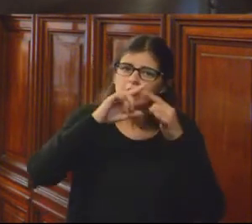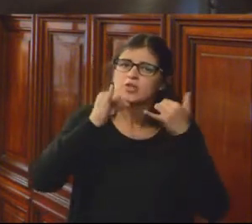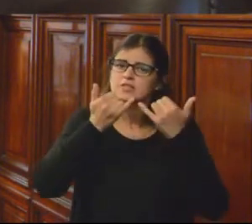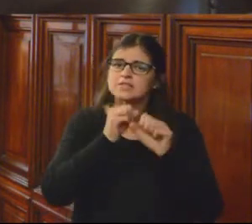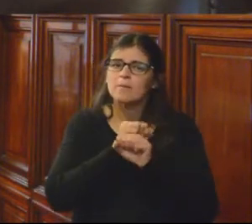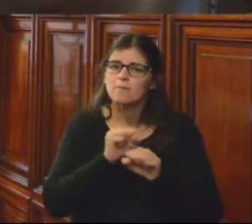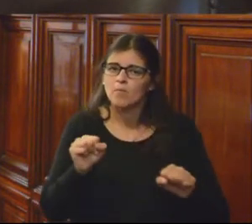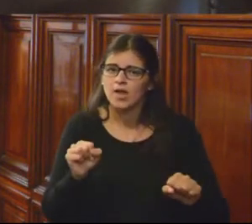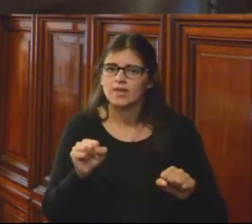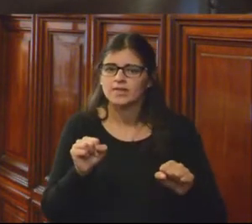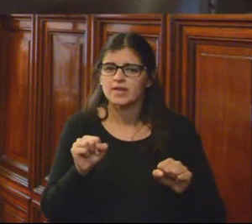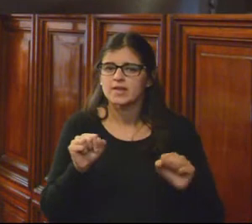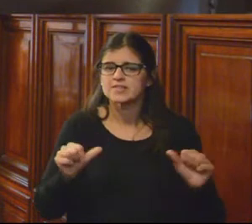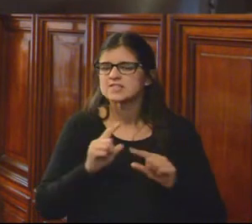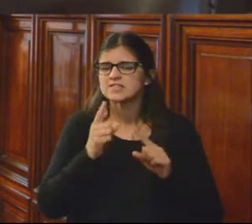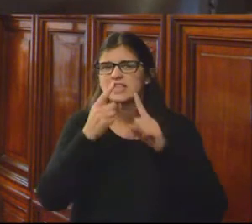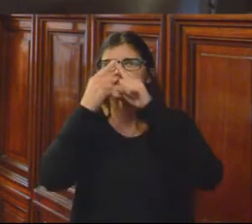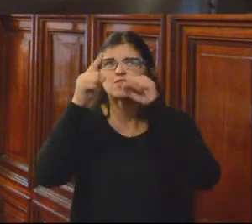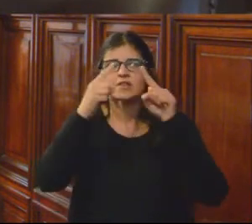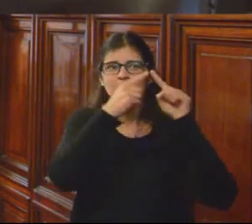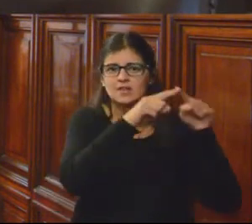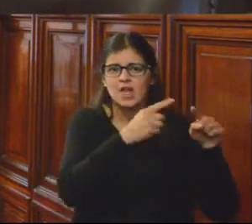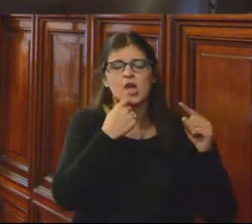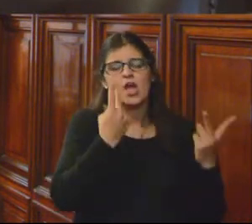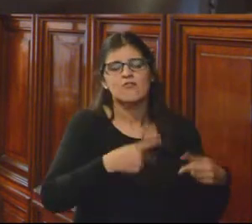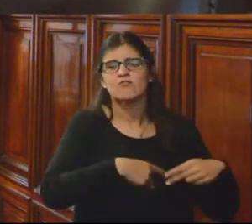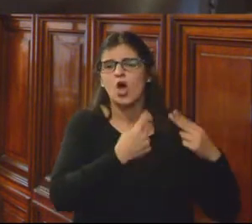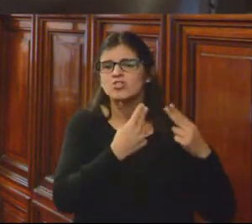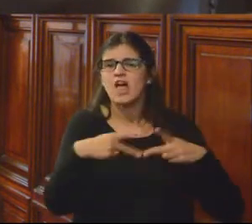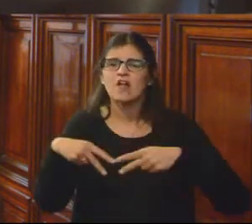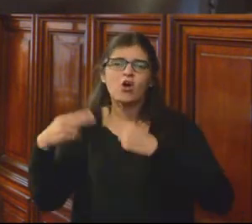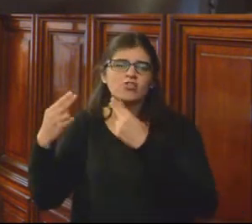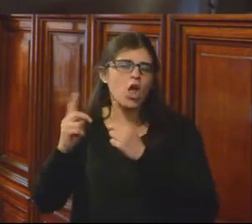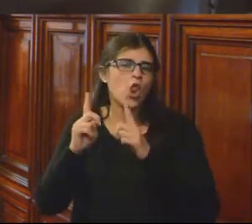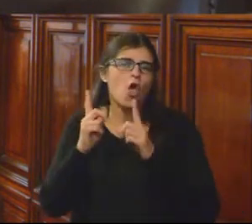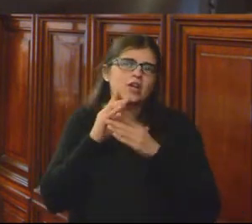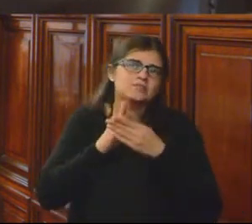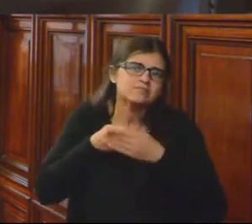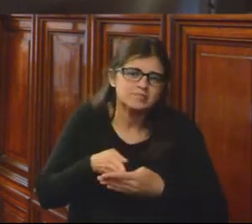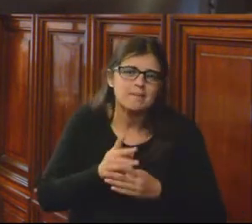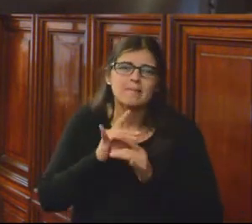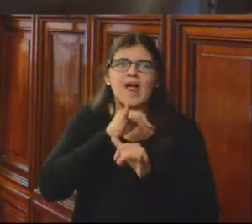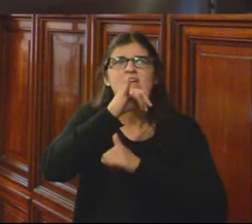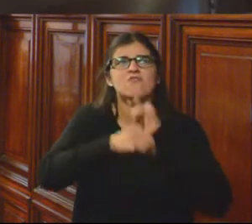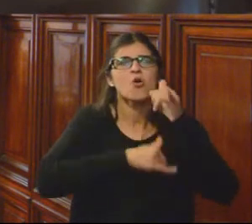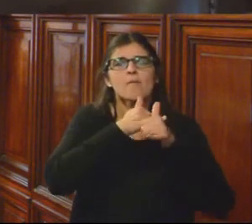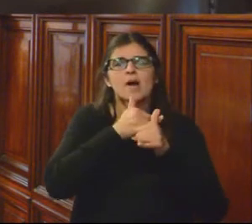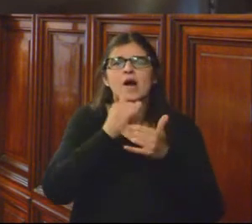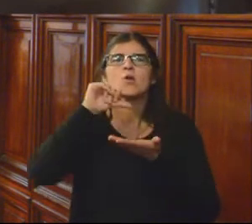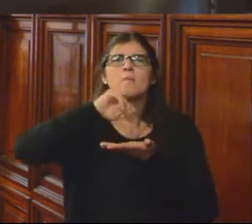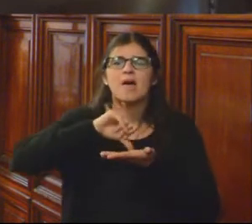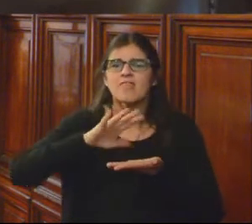ejercer sin distinción de fronteras. Esto es, las fronteras no son un impedimento para informar sobre lo que ocurre en un